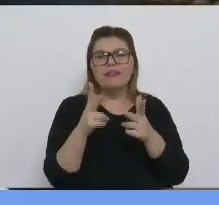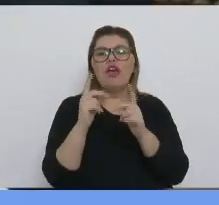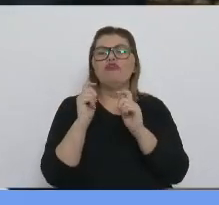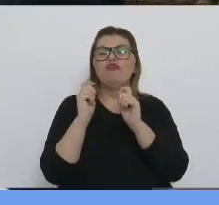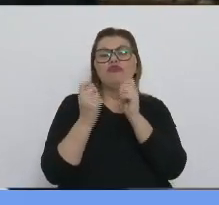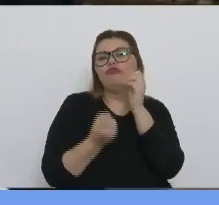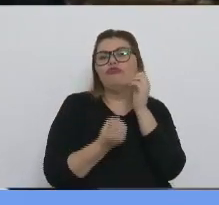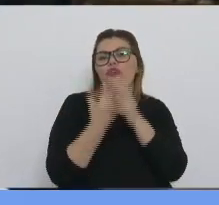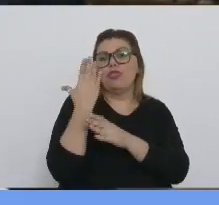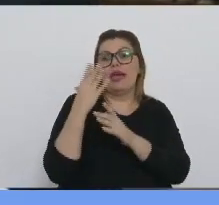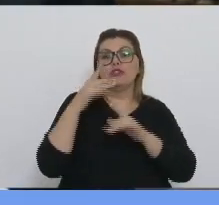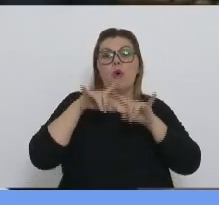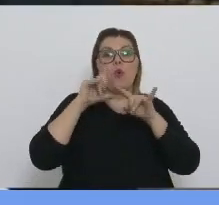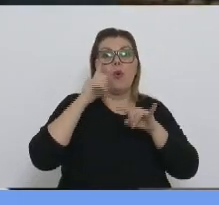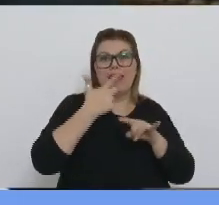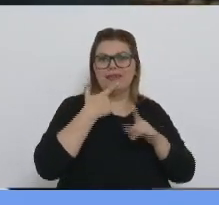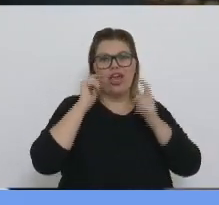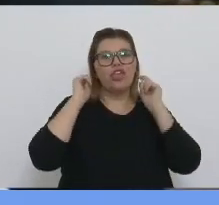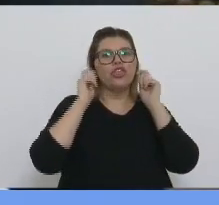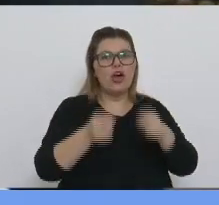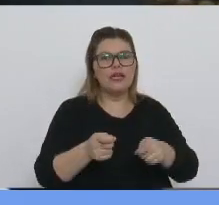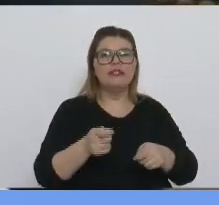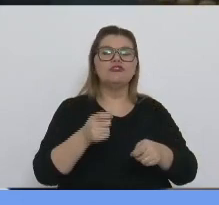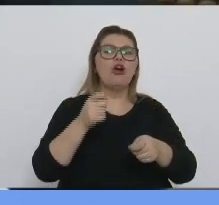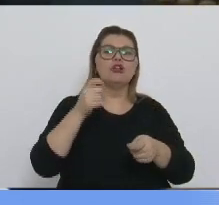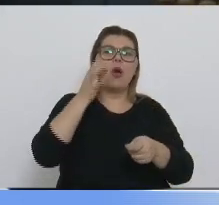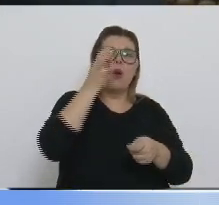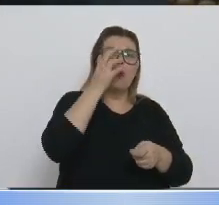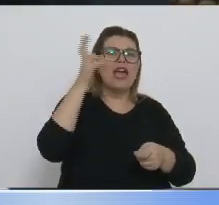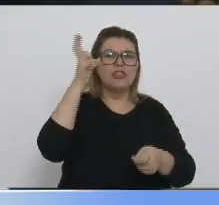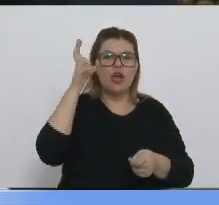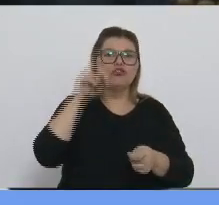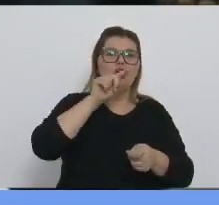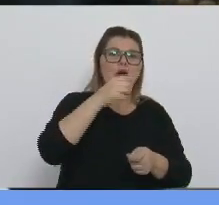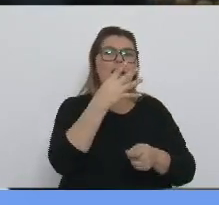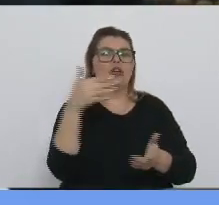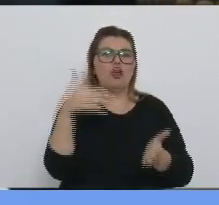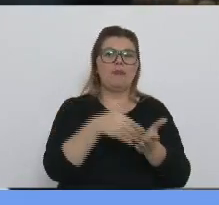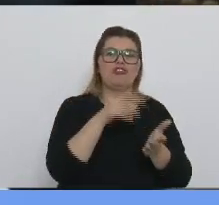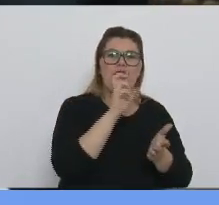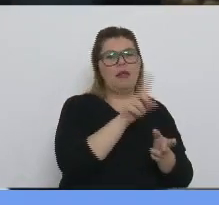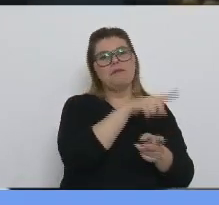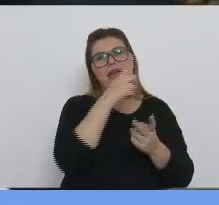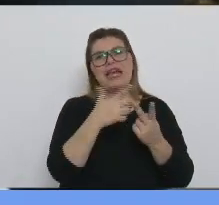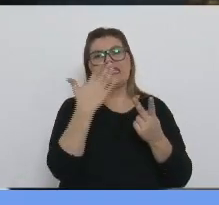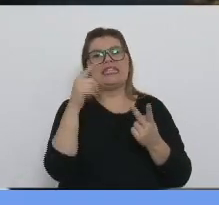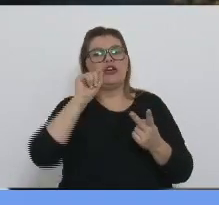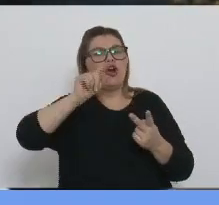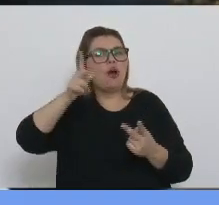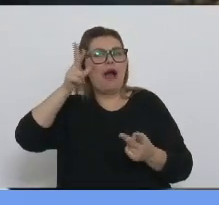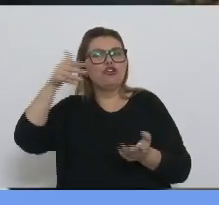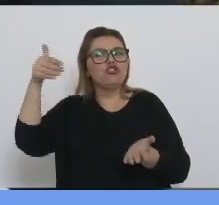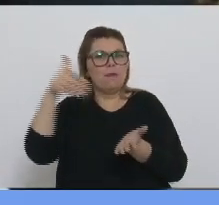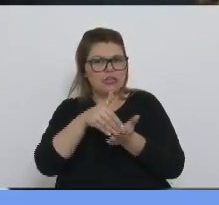de 28,4 millones de dólares para conquista y de más de 5,8 millones de dólares para